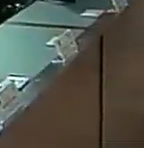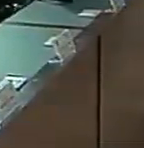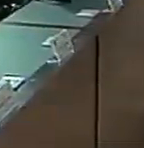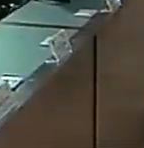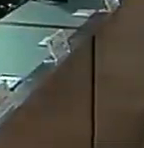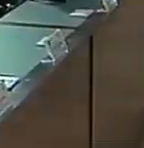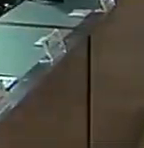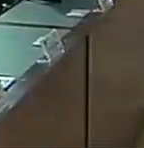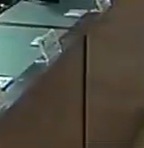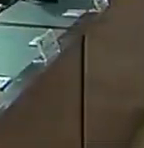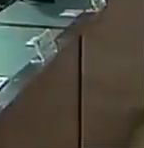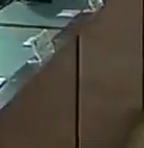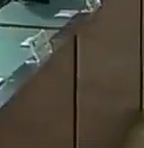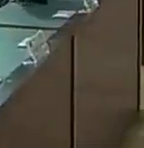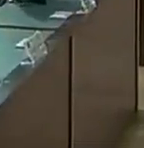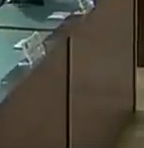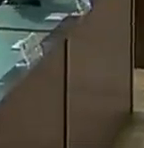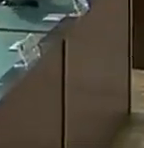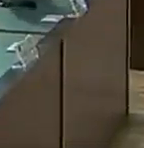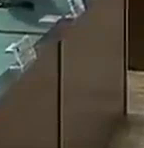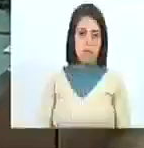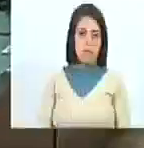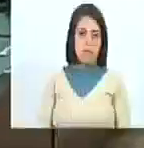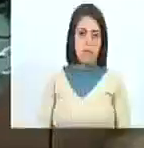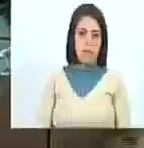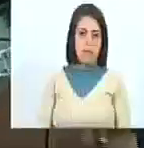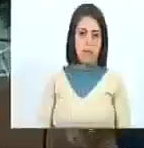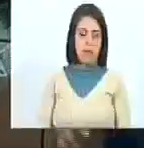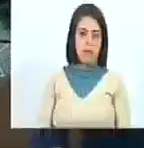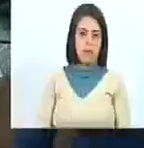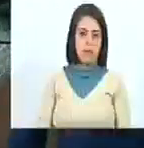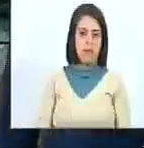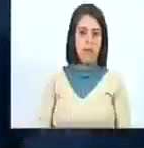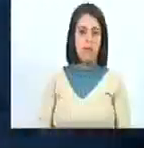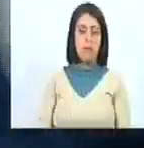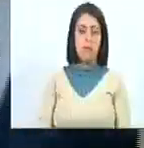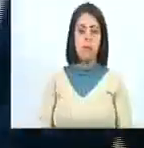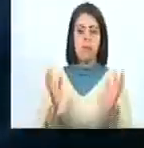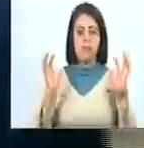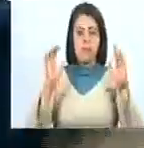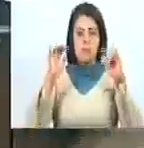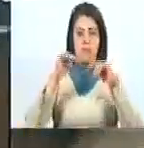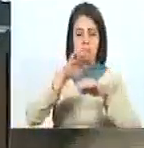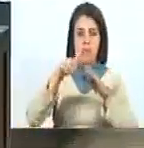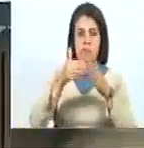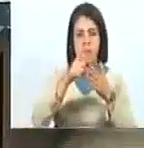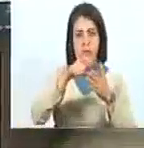Aprovecho de informar a diputados que están en la parte de arriba, por favor, pueden incorporarse en la parte de abajo,